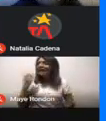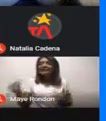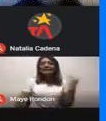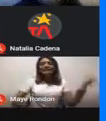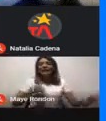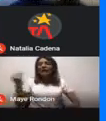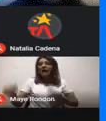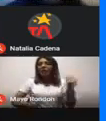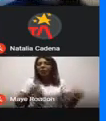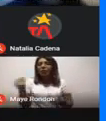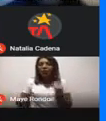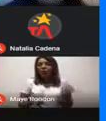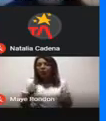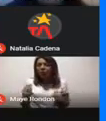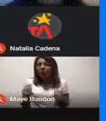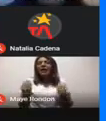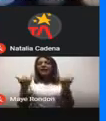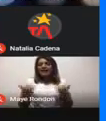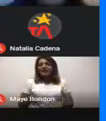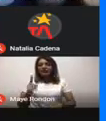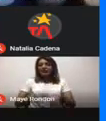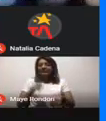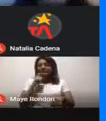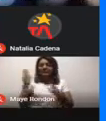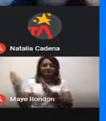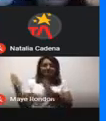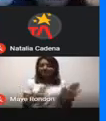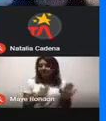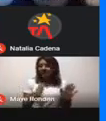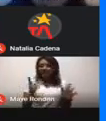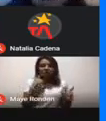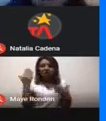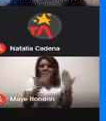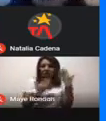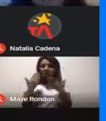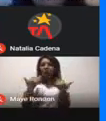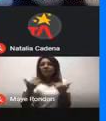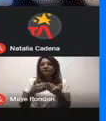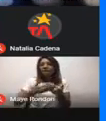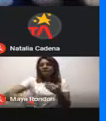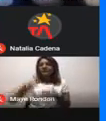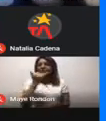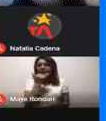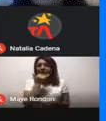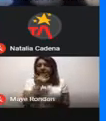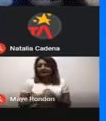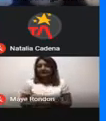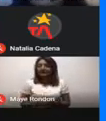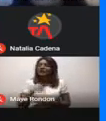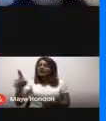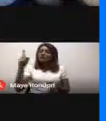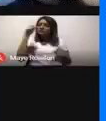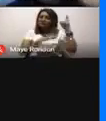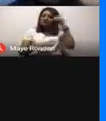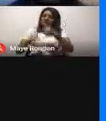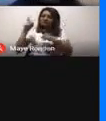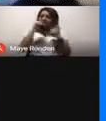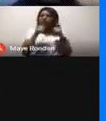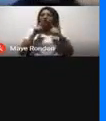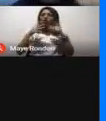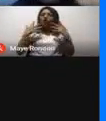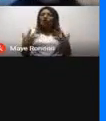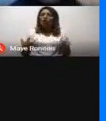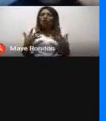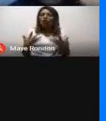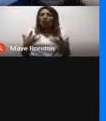tarea será en este tiempo alistarnos, prepararnos de ver qué es lo que va a pasar y empezar a pensarnos cómo vamos